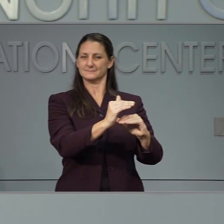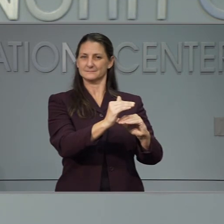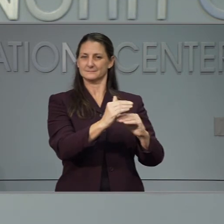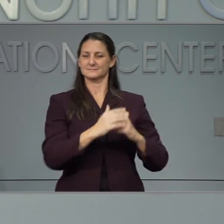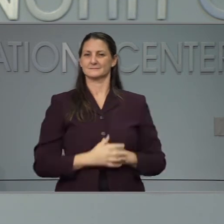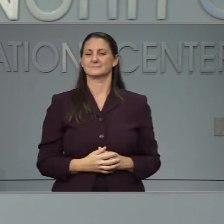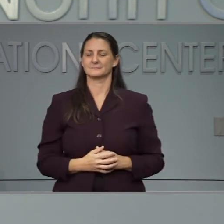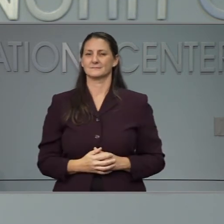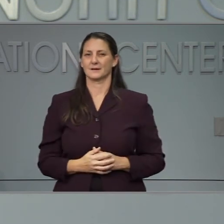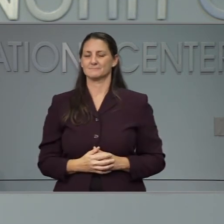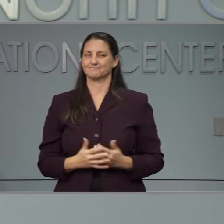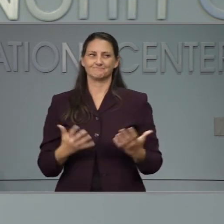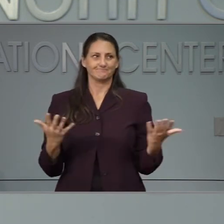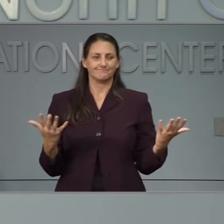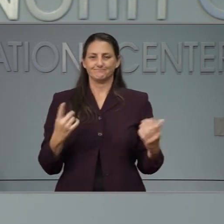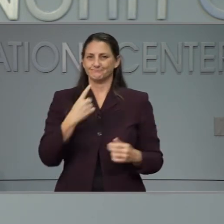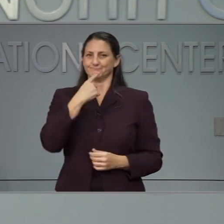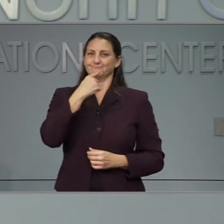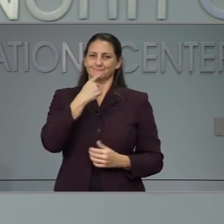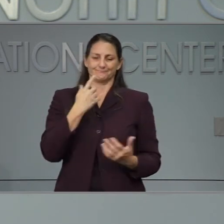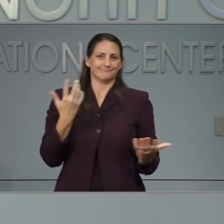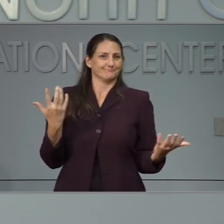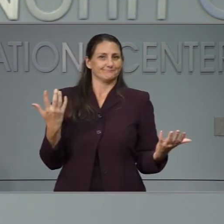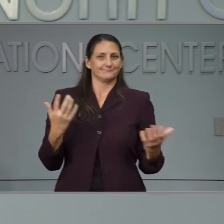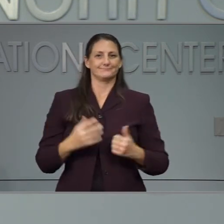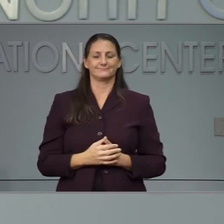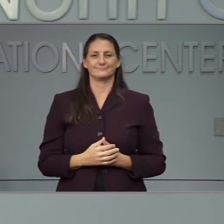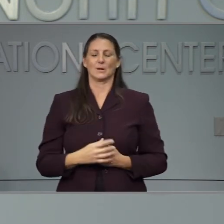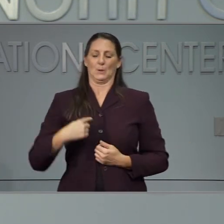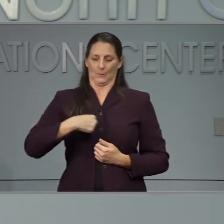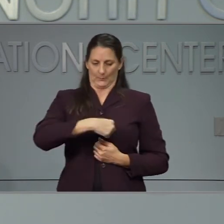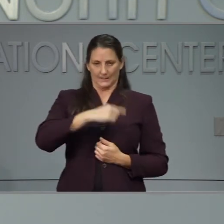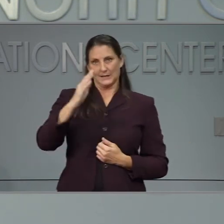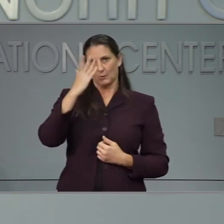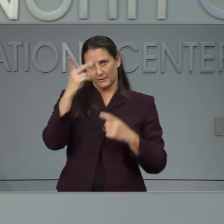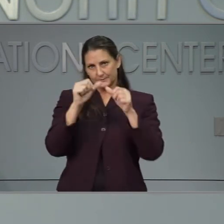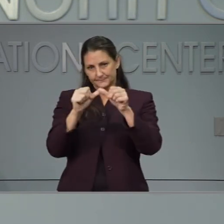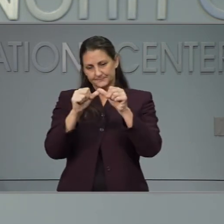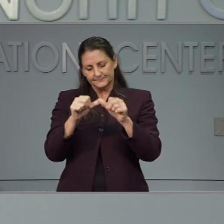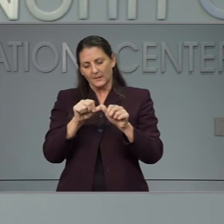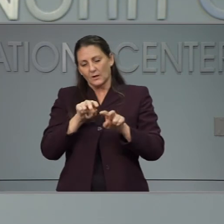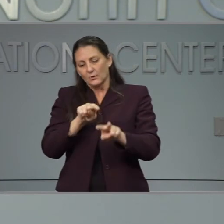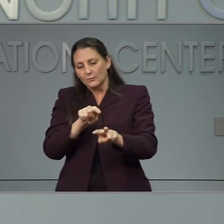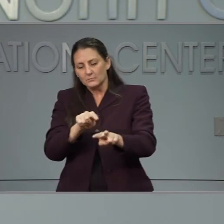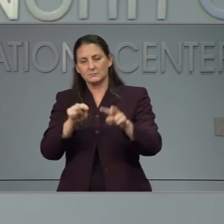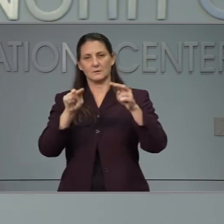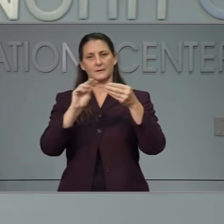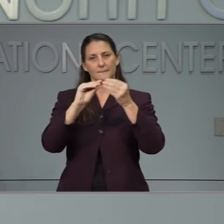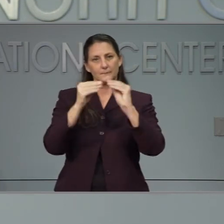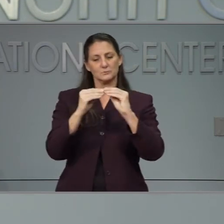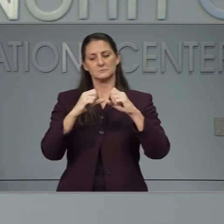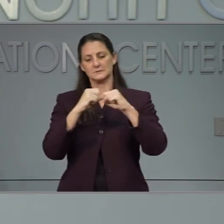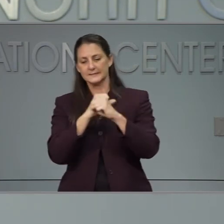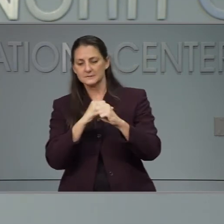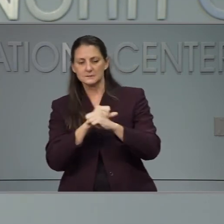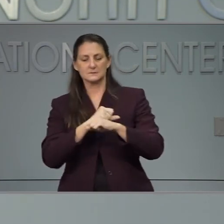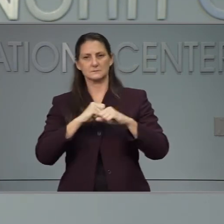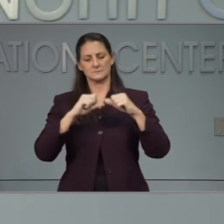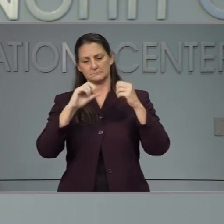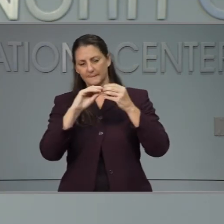de reuniones masivas para limitar la propagación. Tenemos que ver los indicadores ni las tendencias para